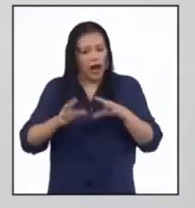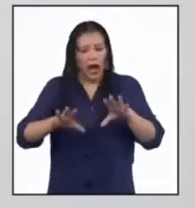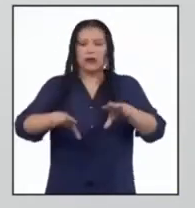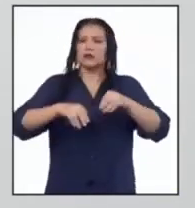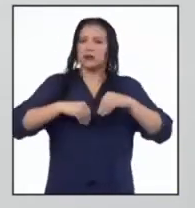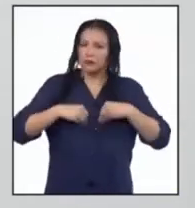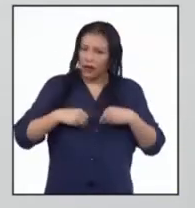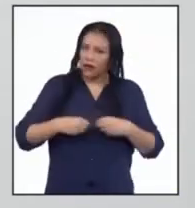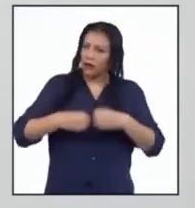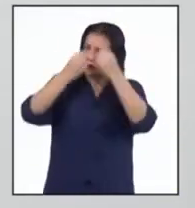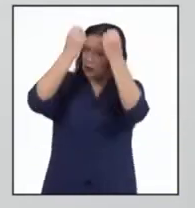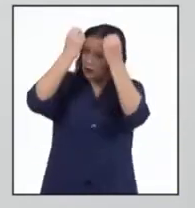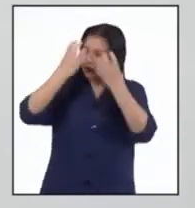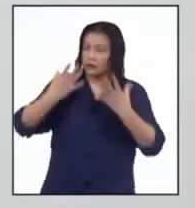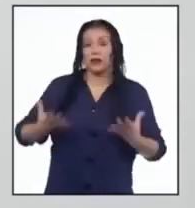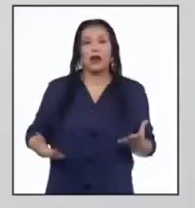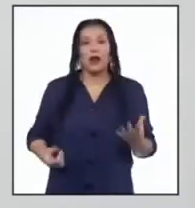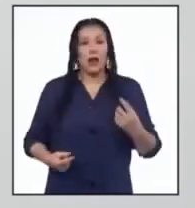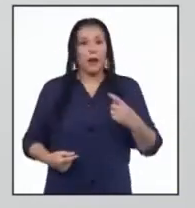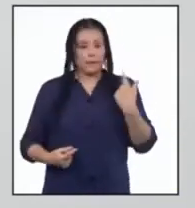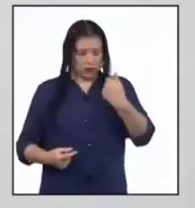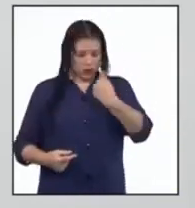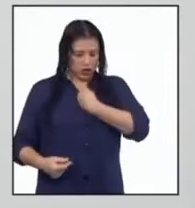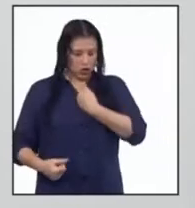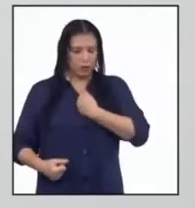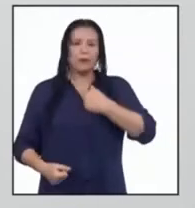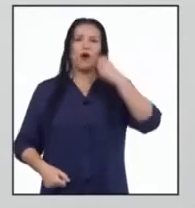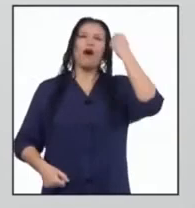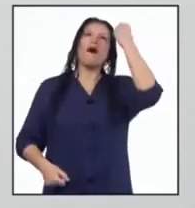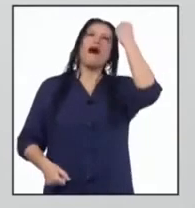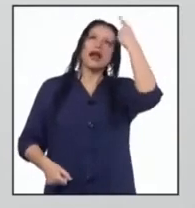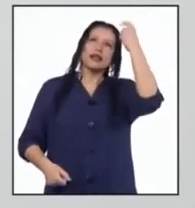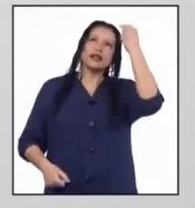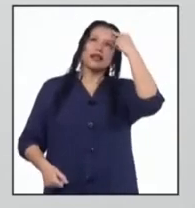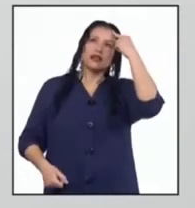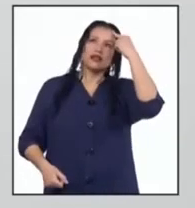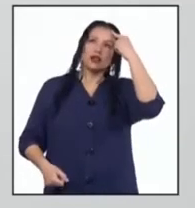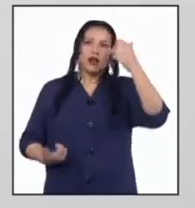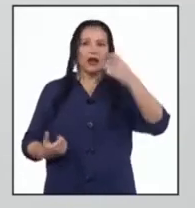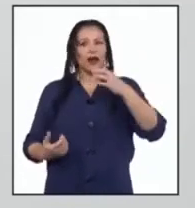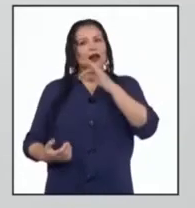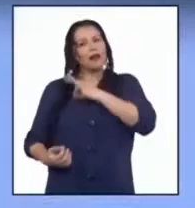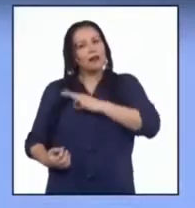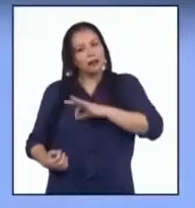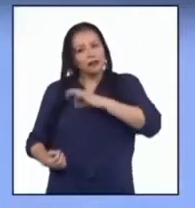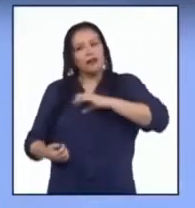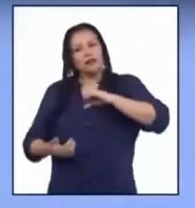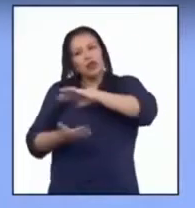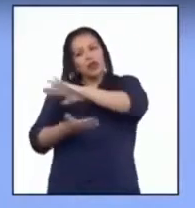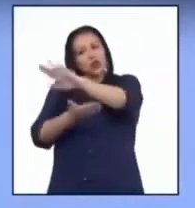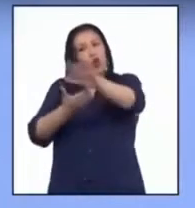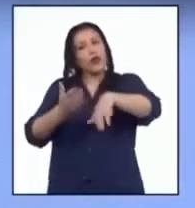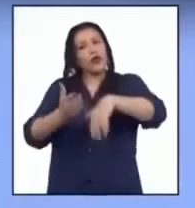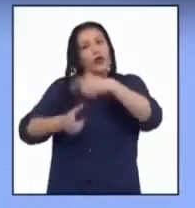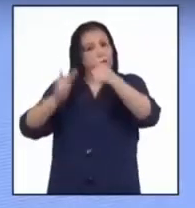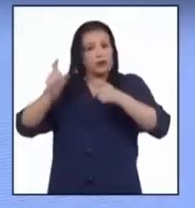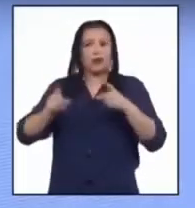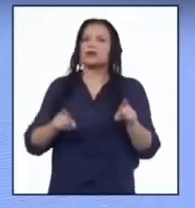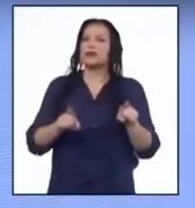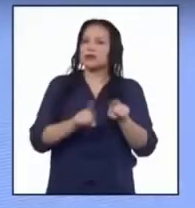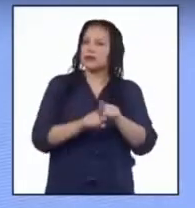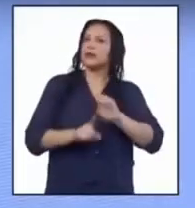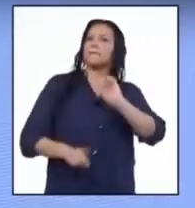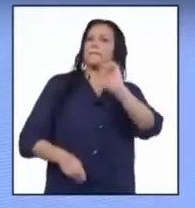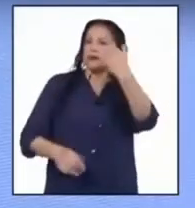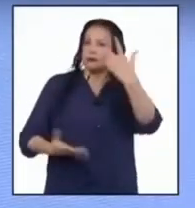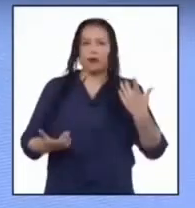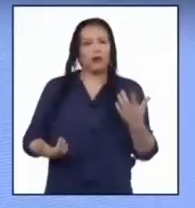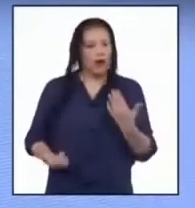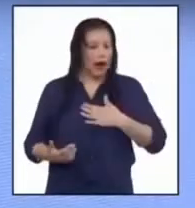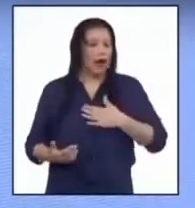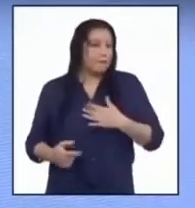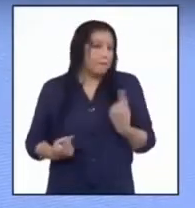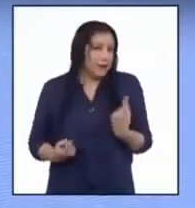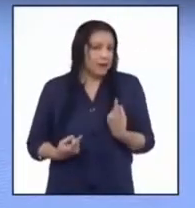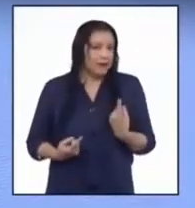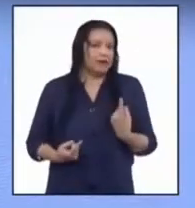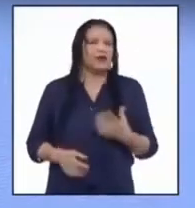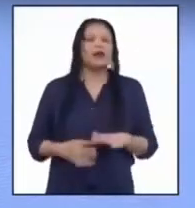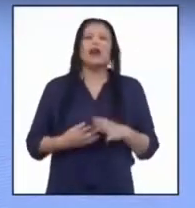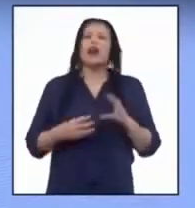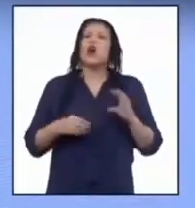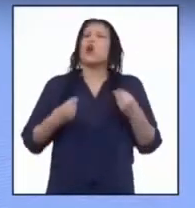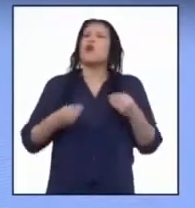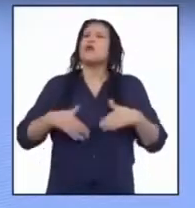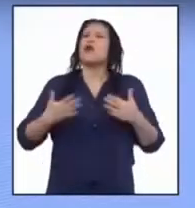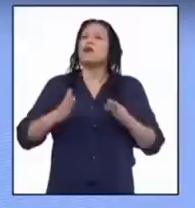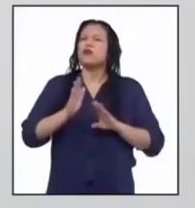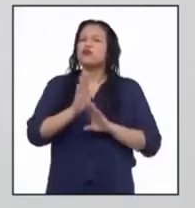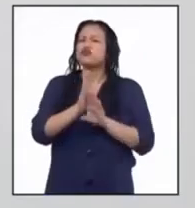cumplirla, porque somos conscientes de que el bien común es primero. Pero profesora, ¿cómo podemos construir una